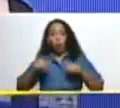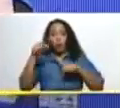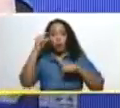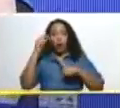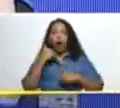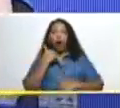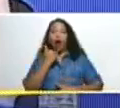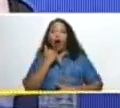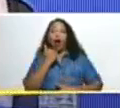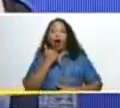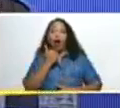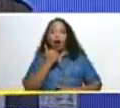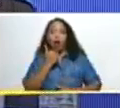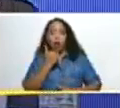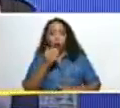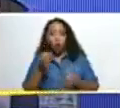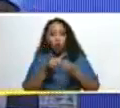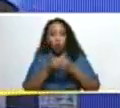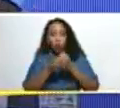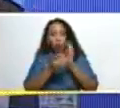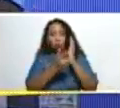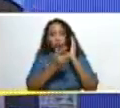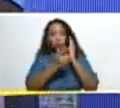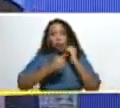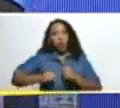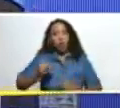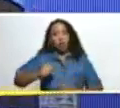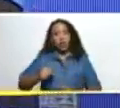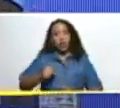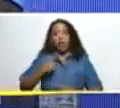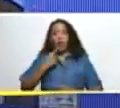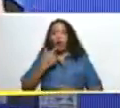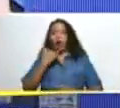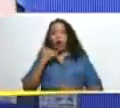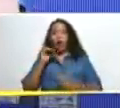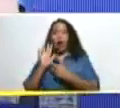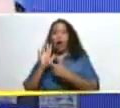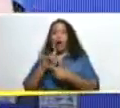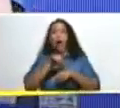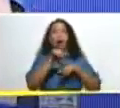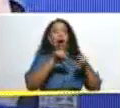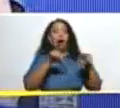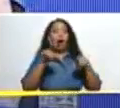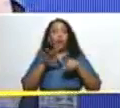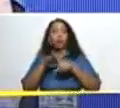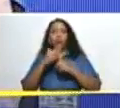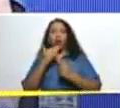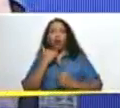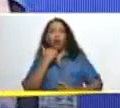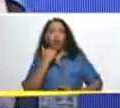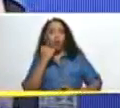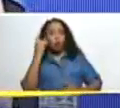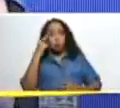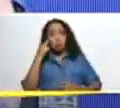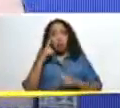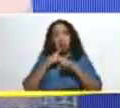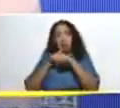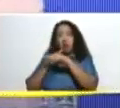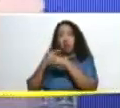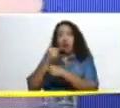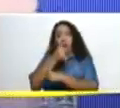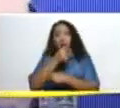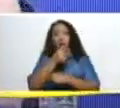momento el Cuerpo Técnico de Policía Judicial fue señalado por alguna situación donde